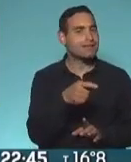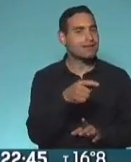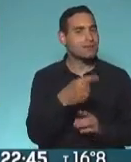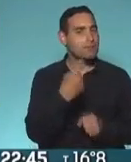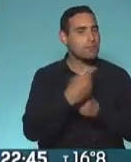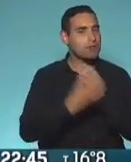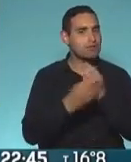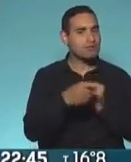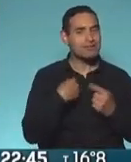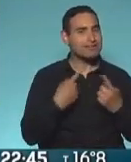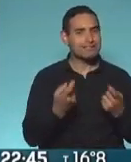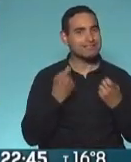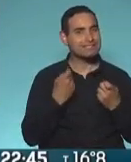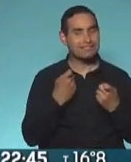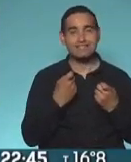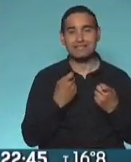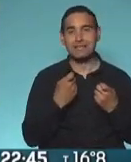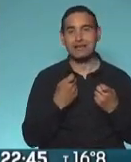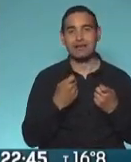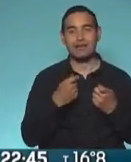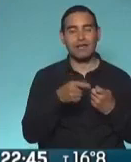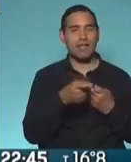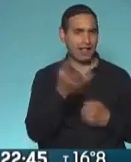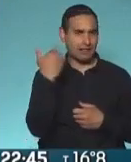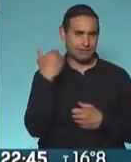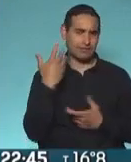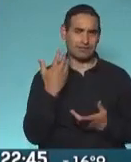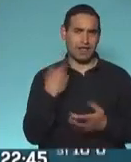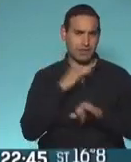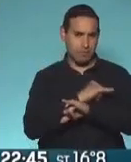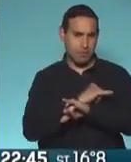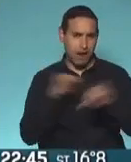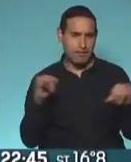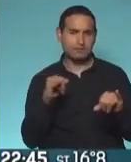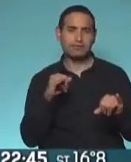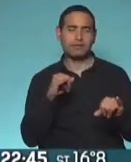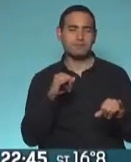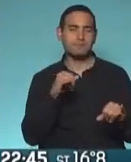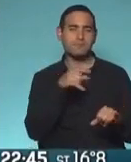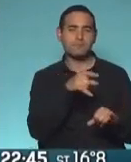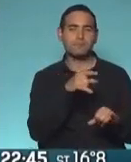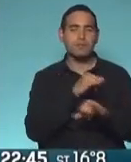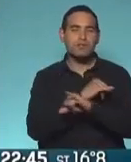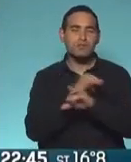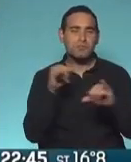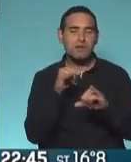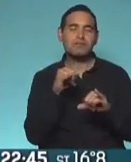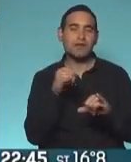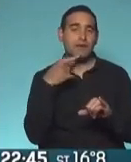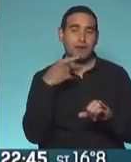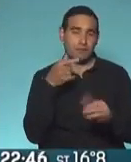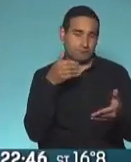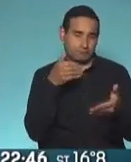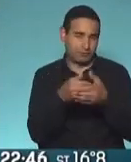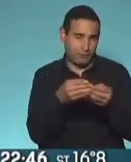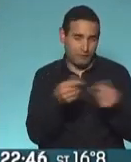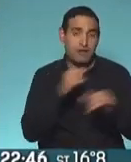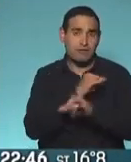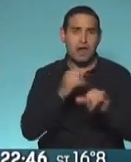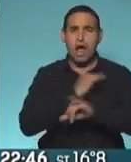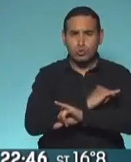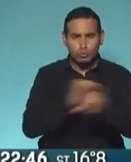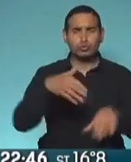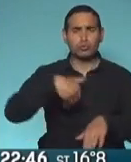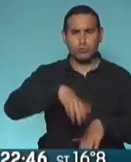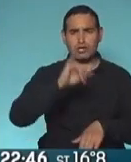primer ministro, incluso de la demagogia con la que se manejó en la campaña, cuando sobre el cierre de la campaña anunció que iba a